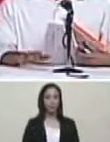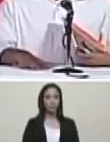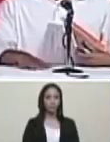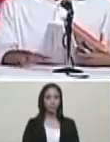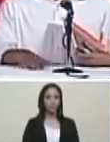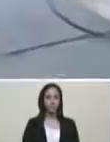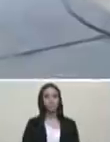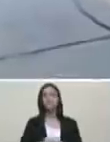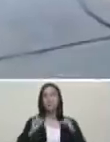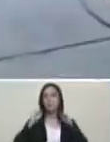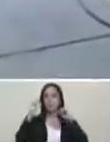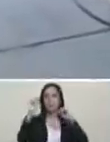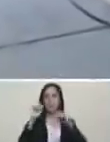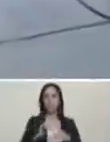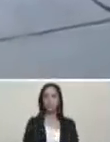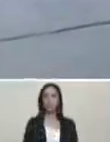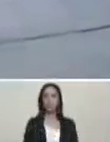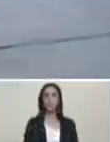Venceremos.